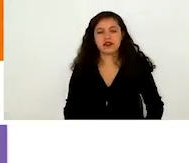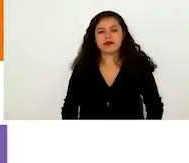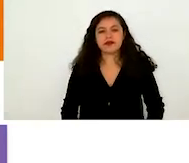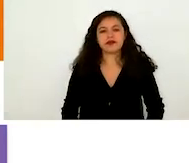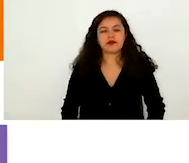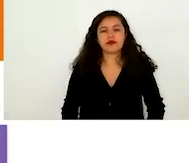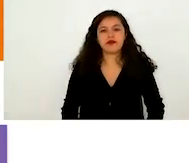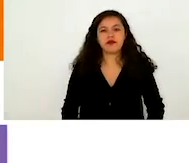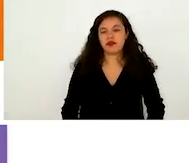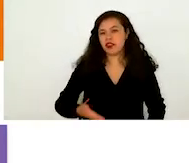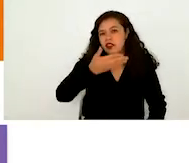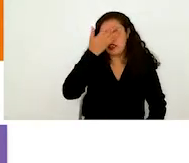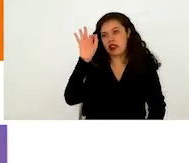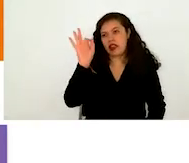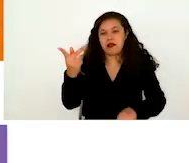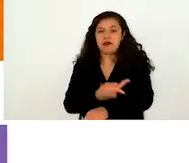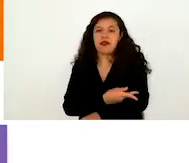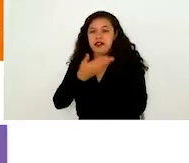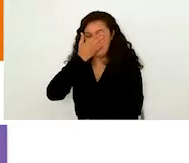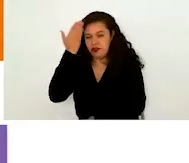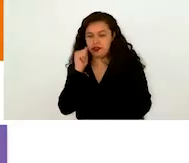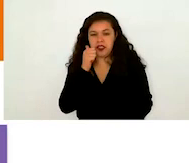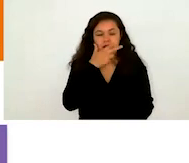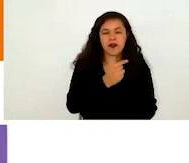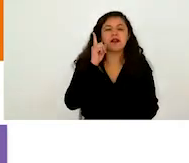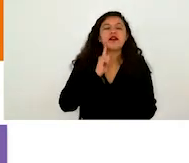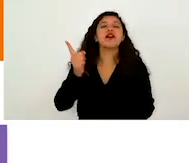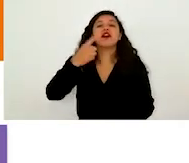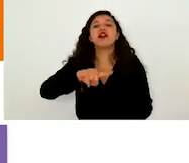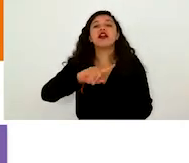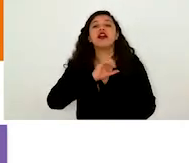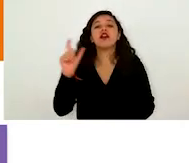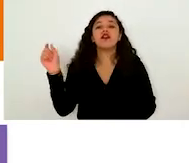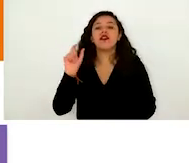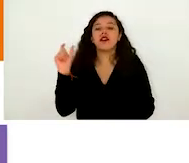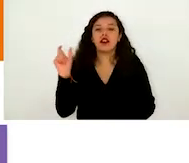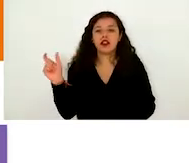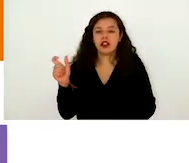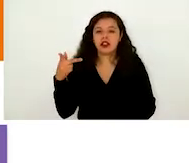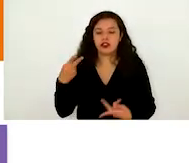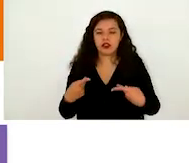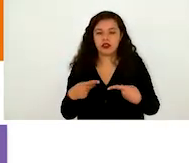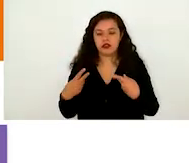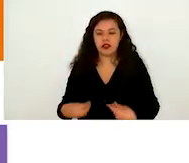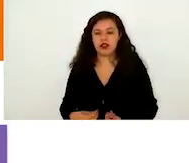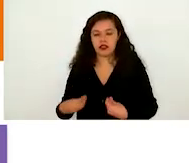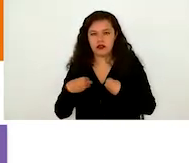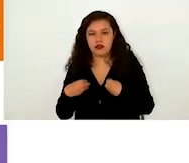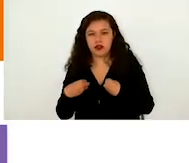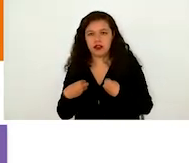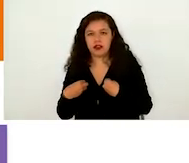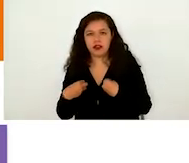no sé si él está pasado chicas chicos cuando van y dejan en su vida personal a su